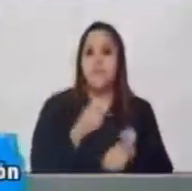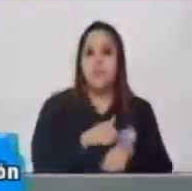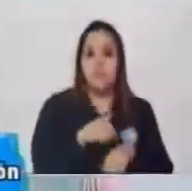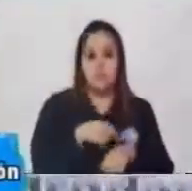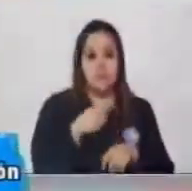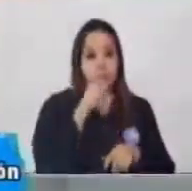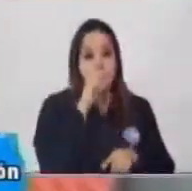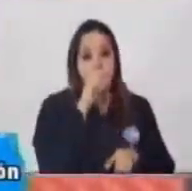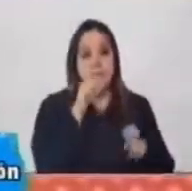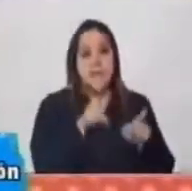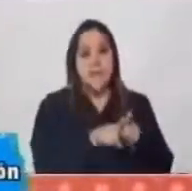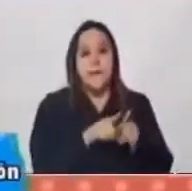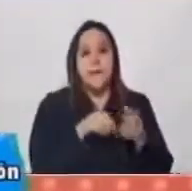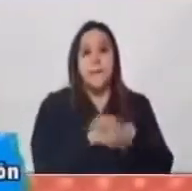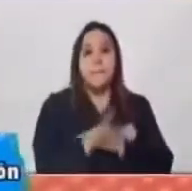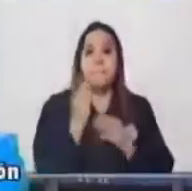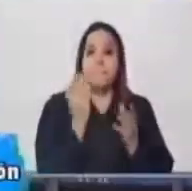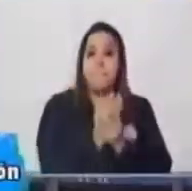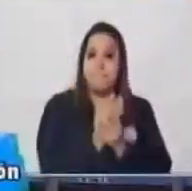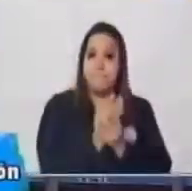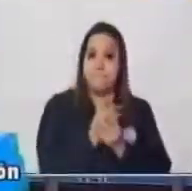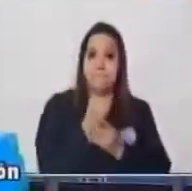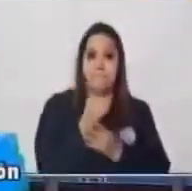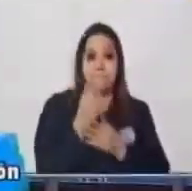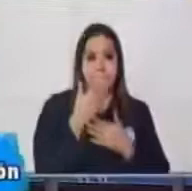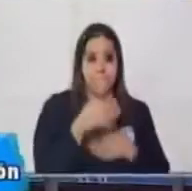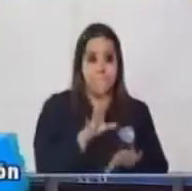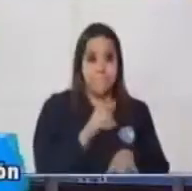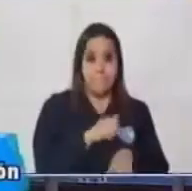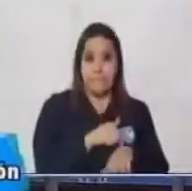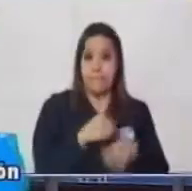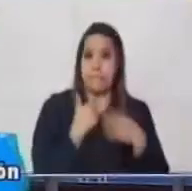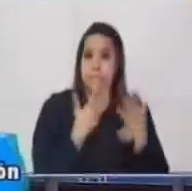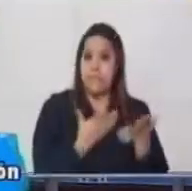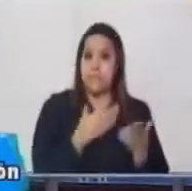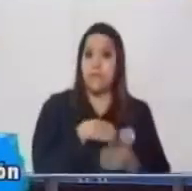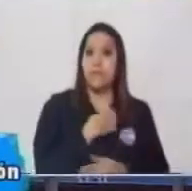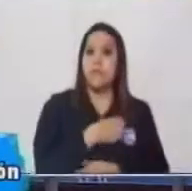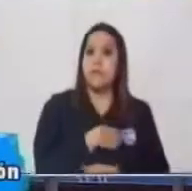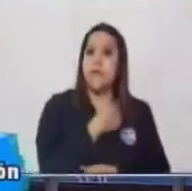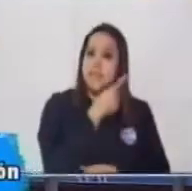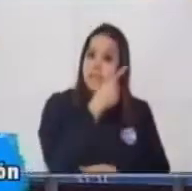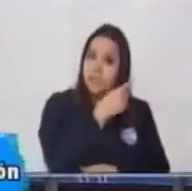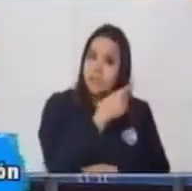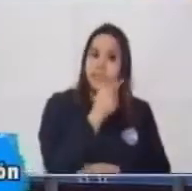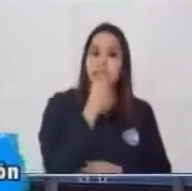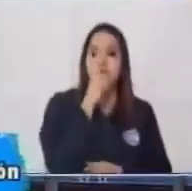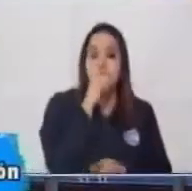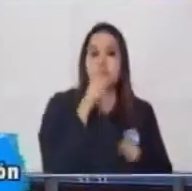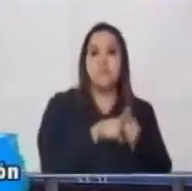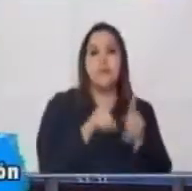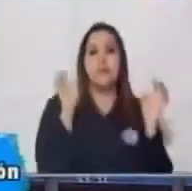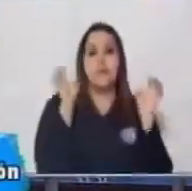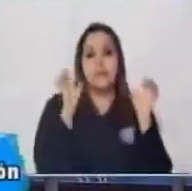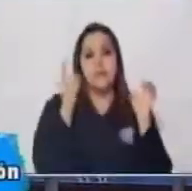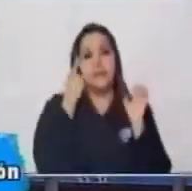portafolio Aprendo en Casa. Recuérdate que pronto lo tienes que entregar a tu maestra y estos ejercicios son los que debes presentar.